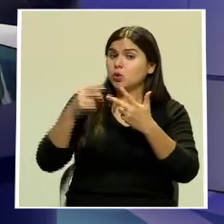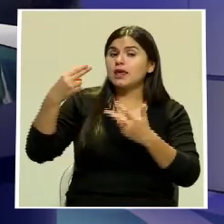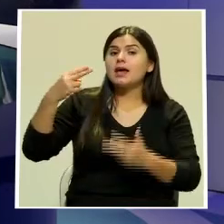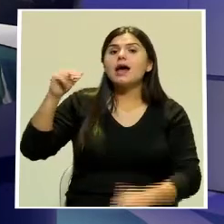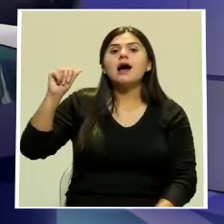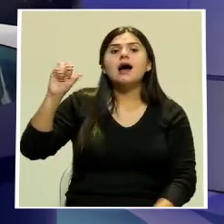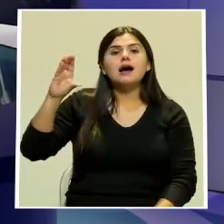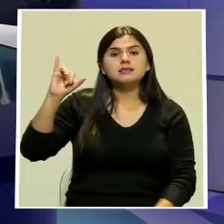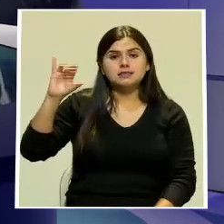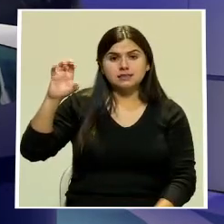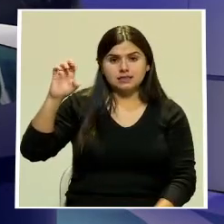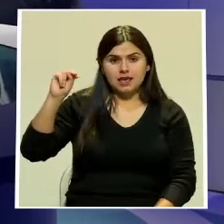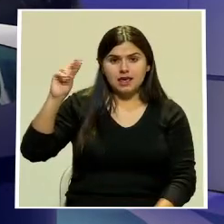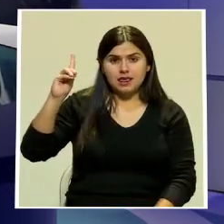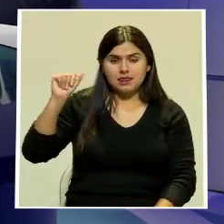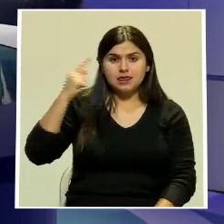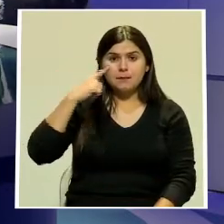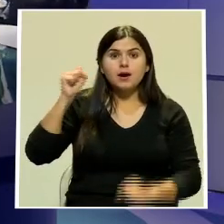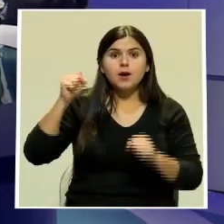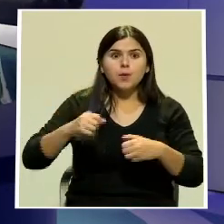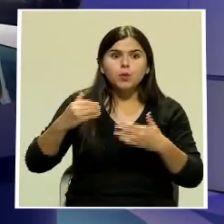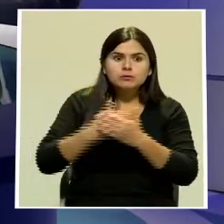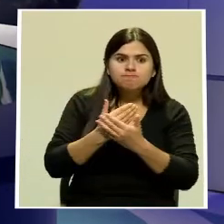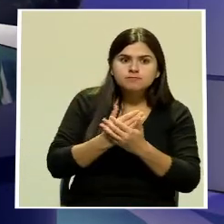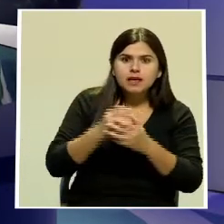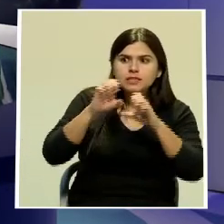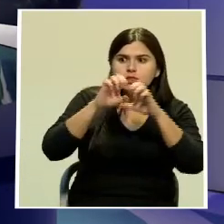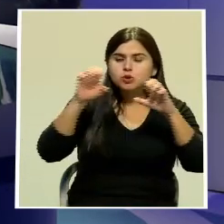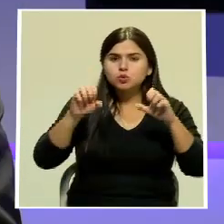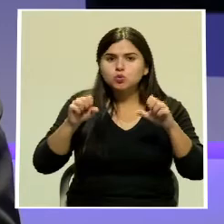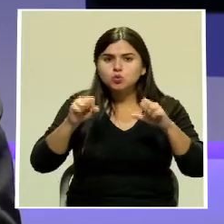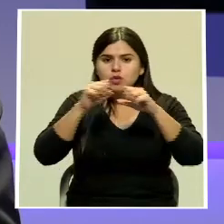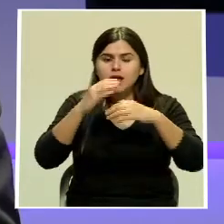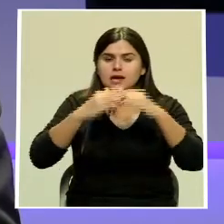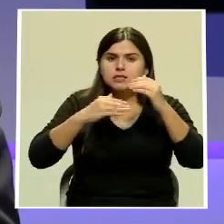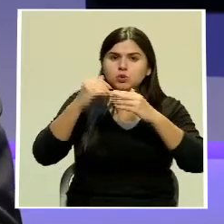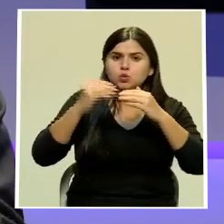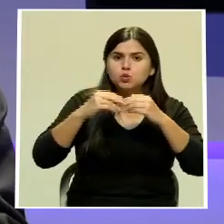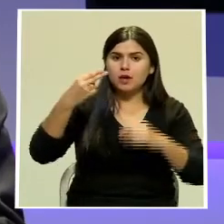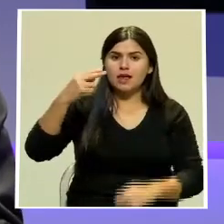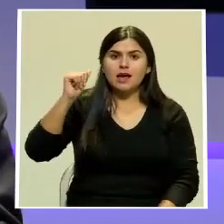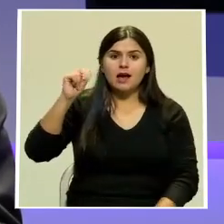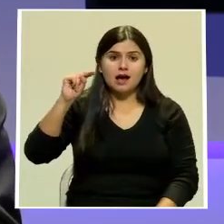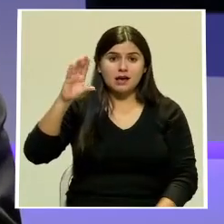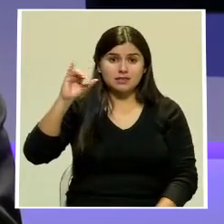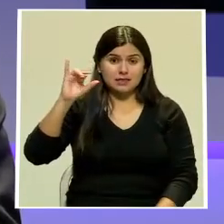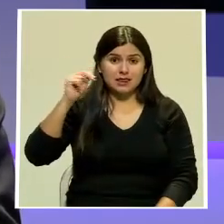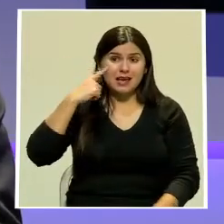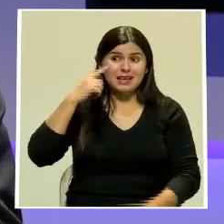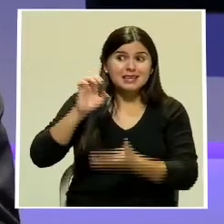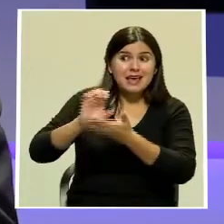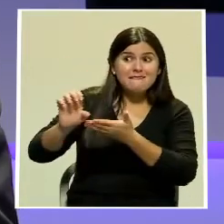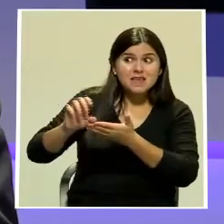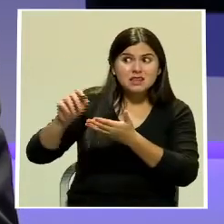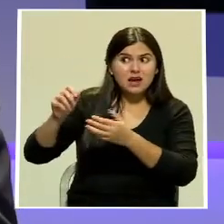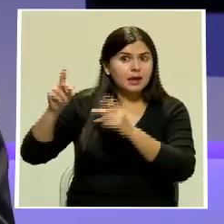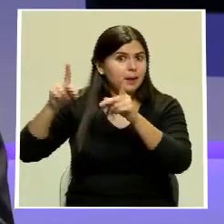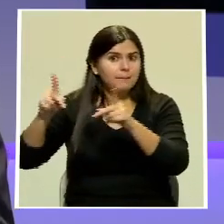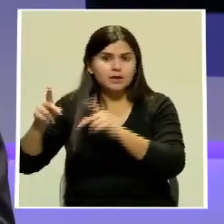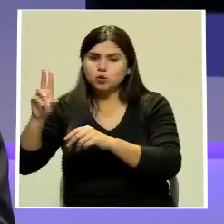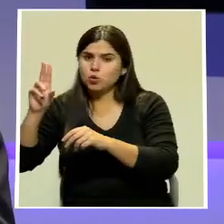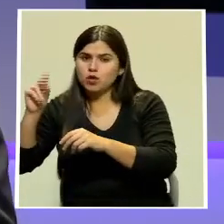para modernizar la estructura de Hacienda, para conectar los sistemas y para disminuir la evasión. Me parece que son 3 herramientas que pueden